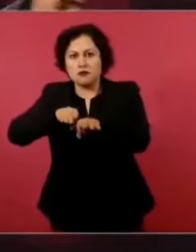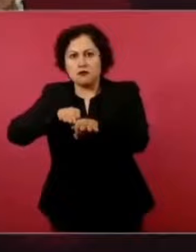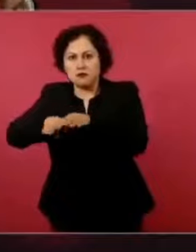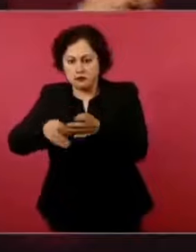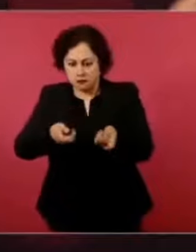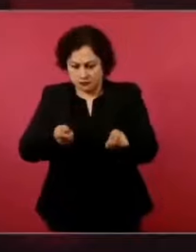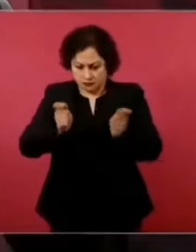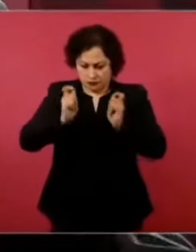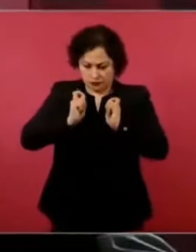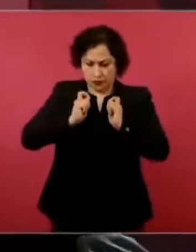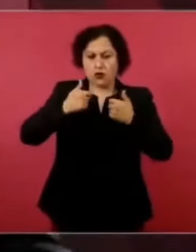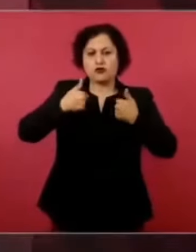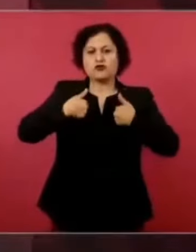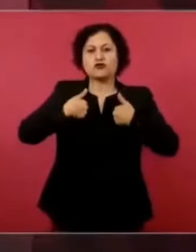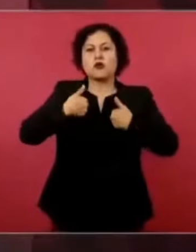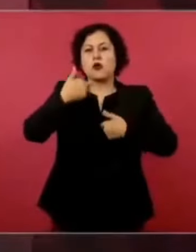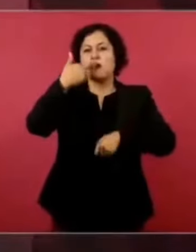entregándole